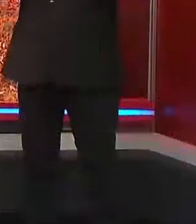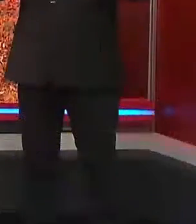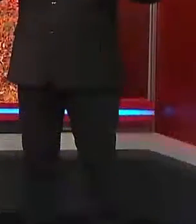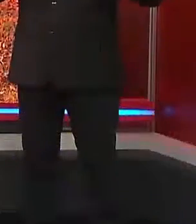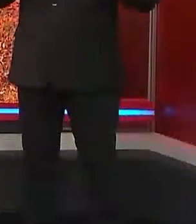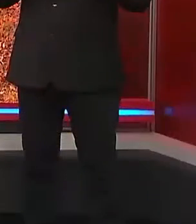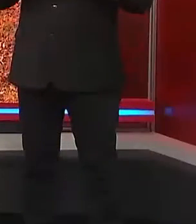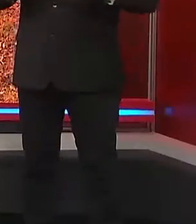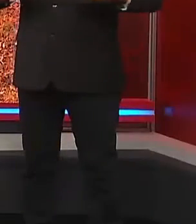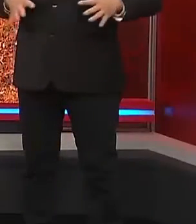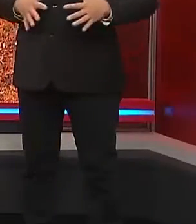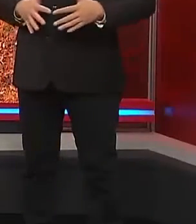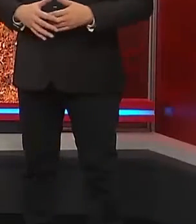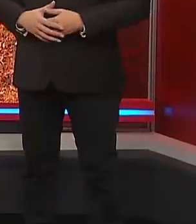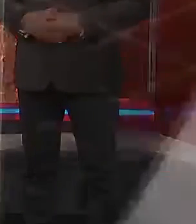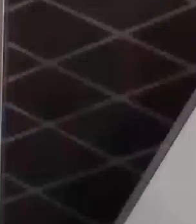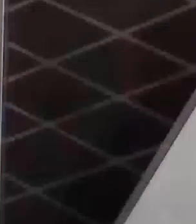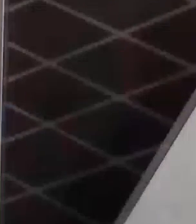Otoño.